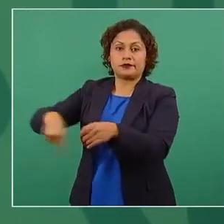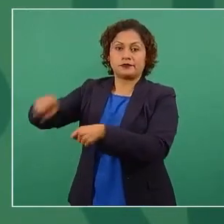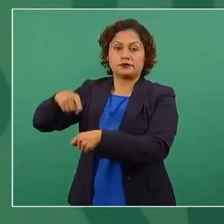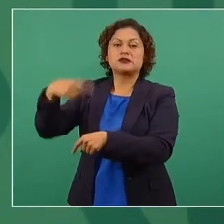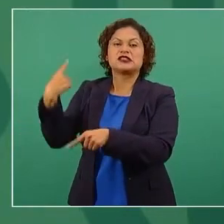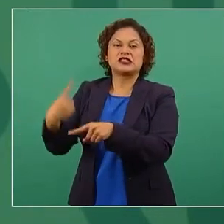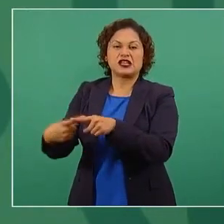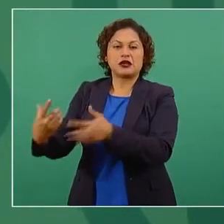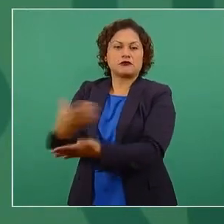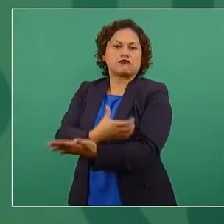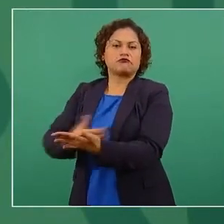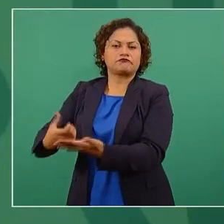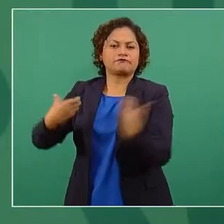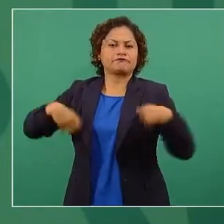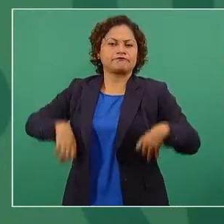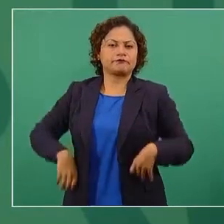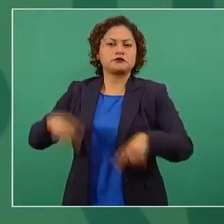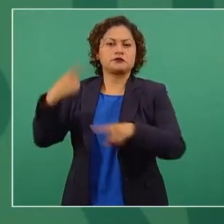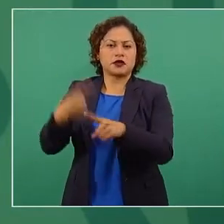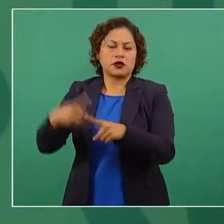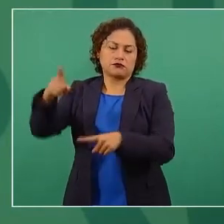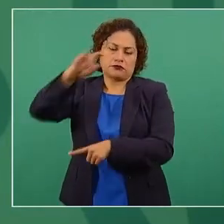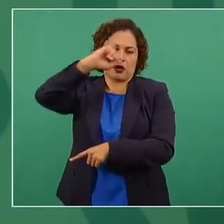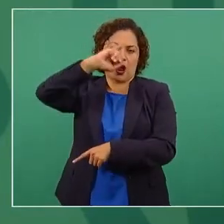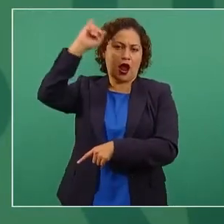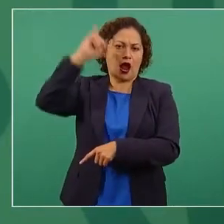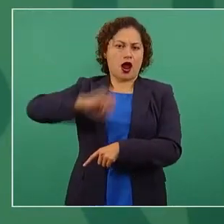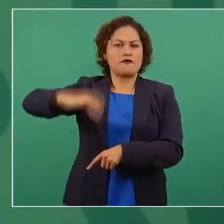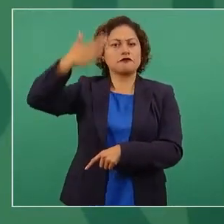jefes de la invasión.